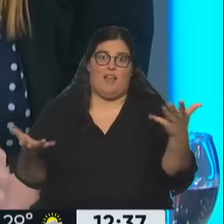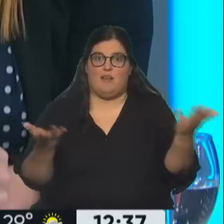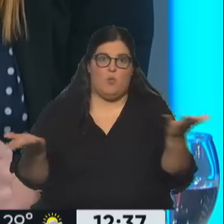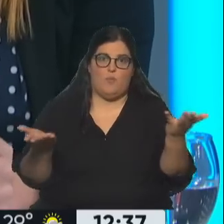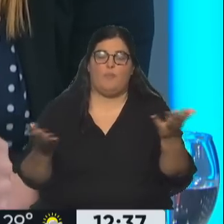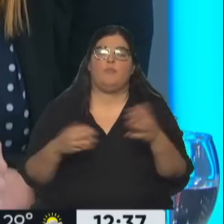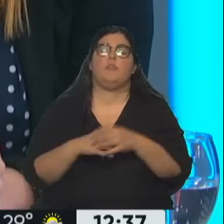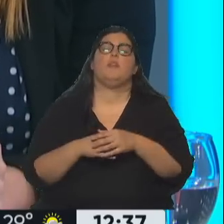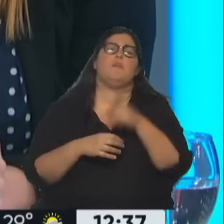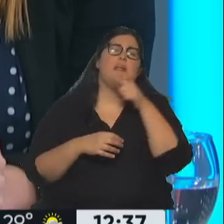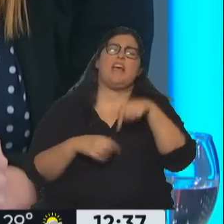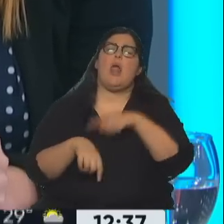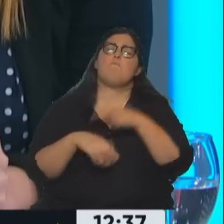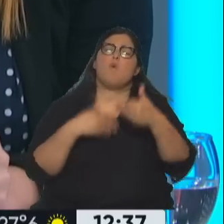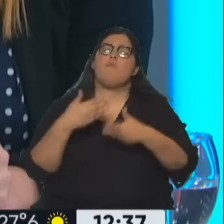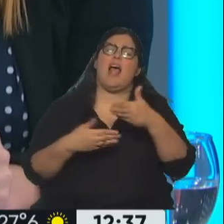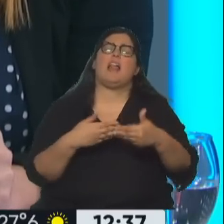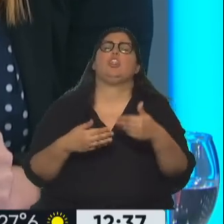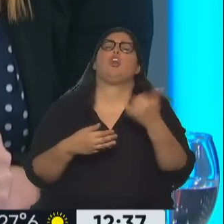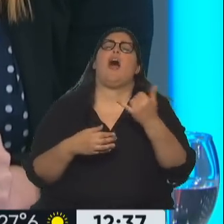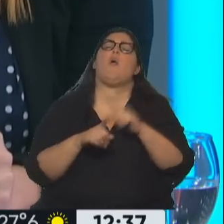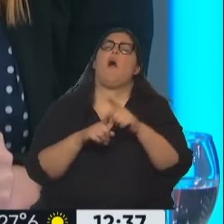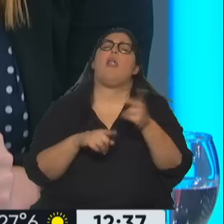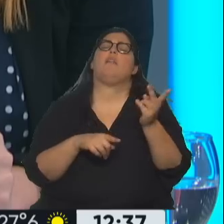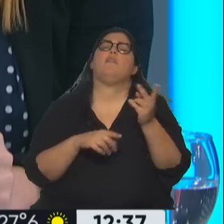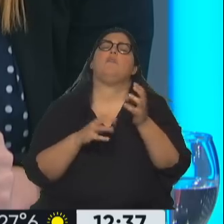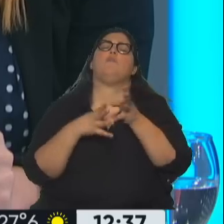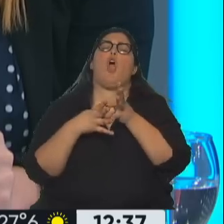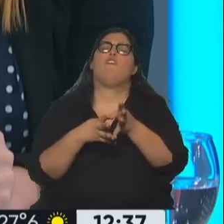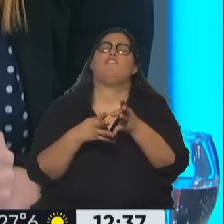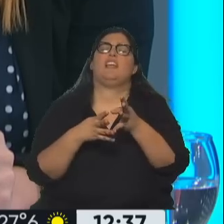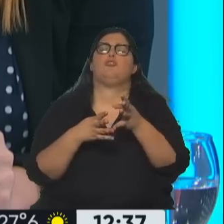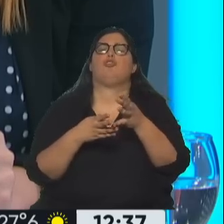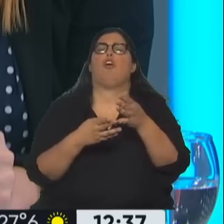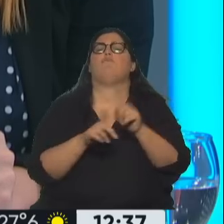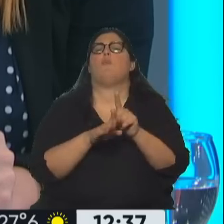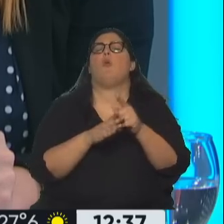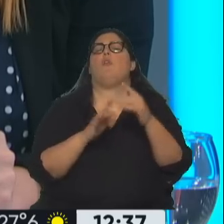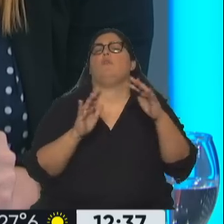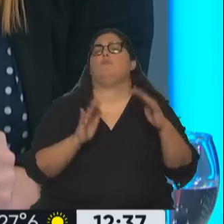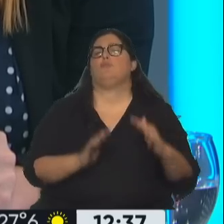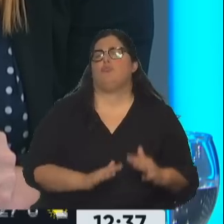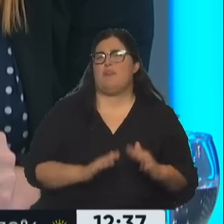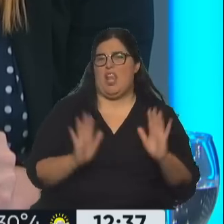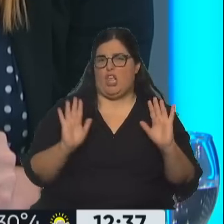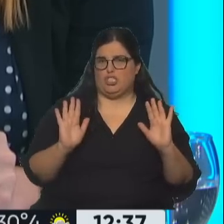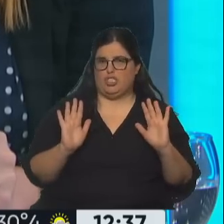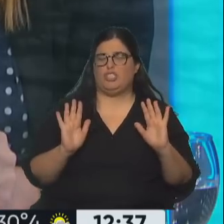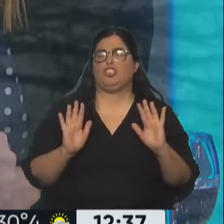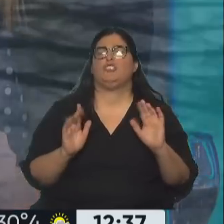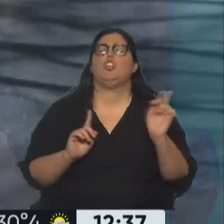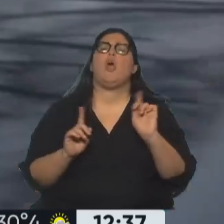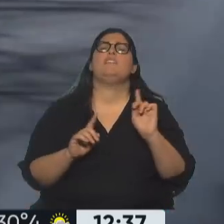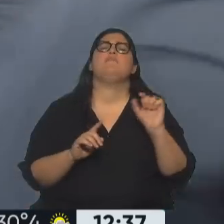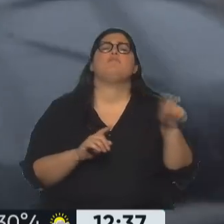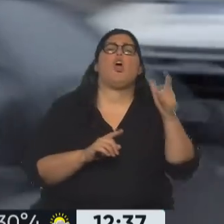este momento hay un proceso de desescalamiento del conflicto que no solamente tiene que ver con las posiciones de Rusia y de la OTAN, sino con